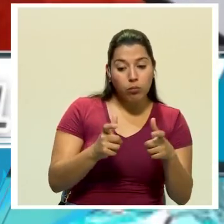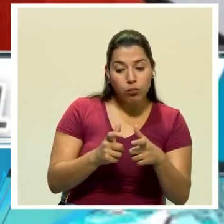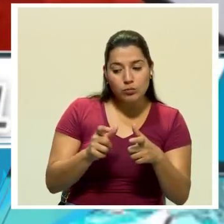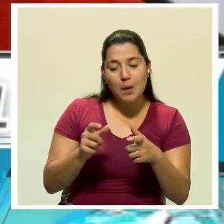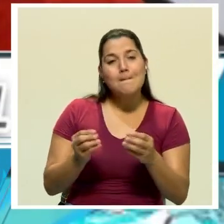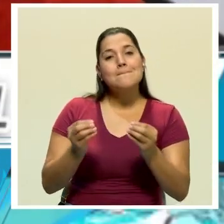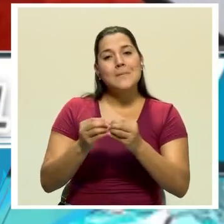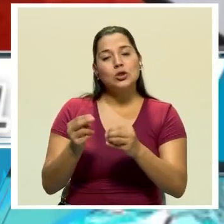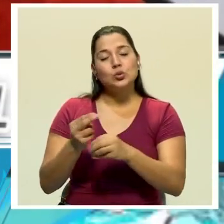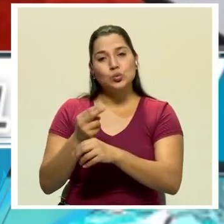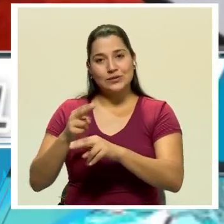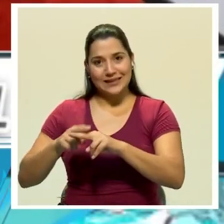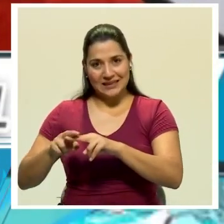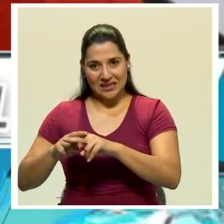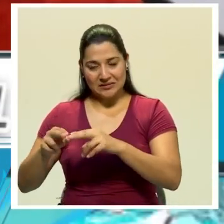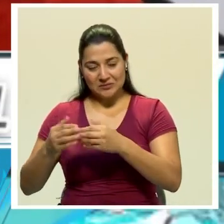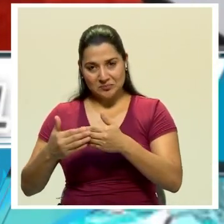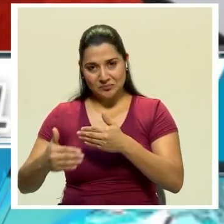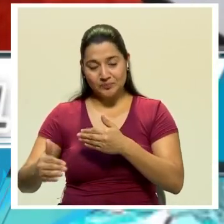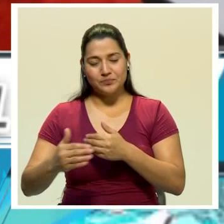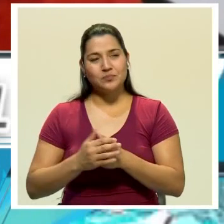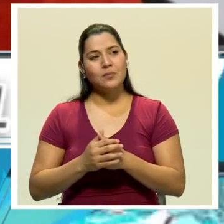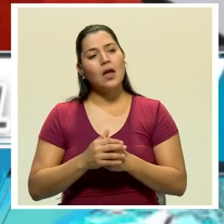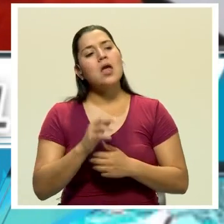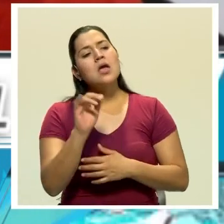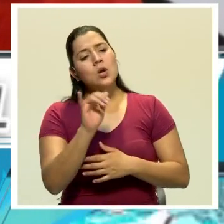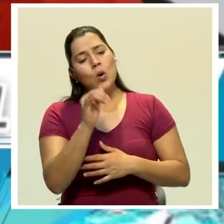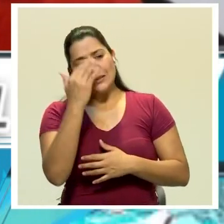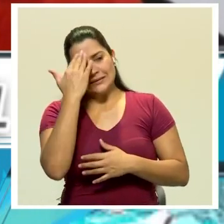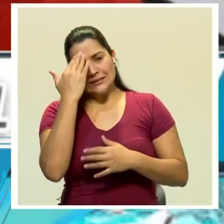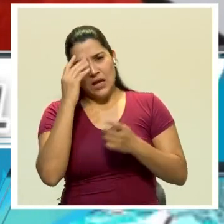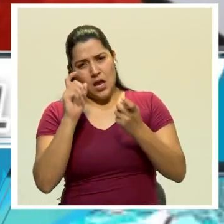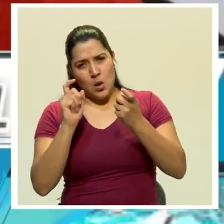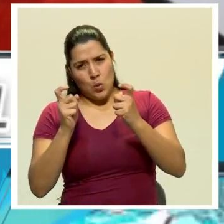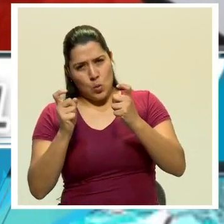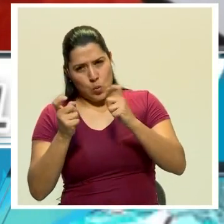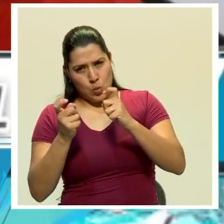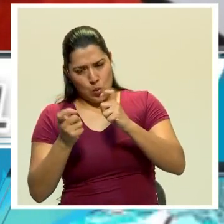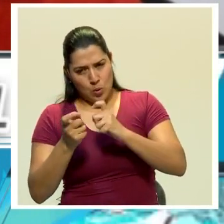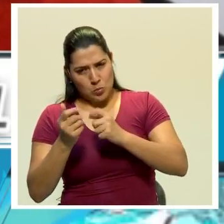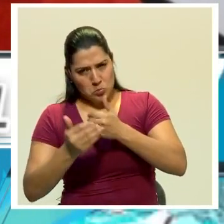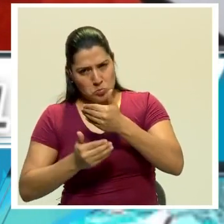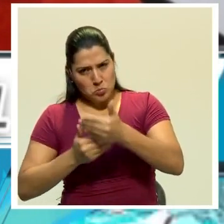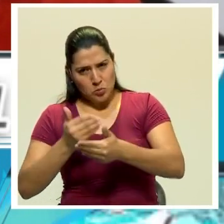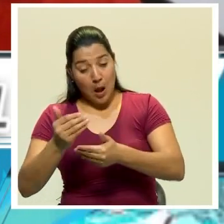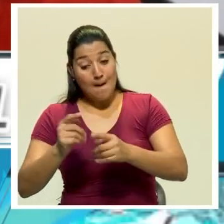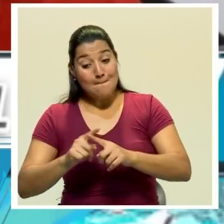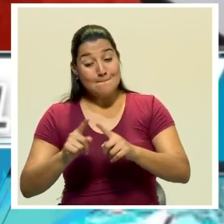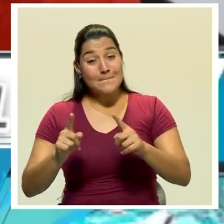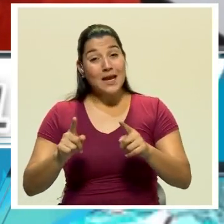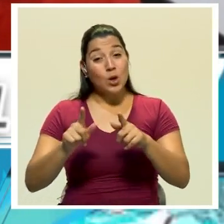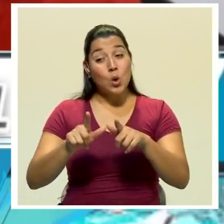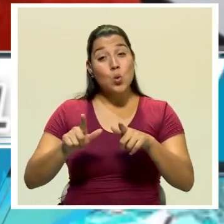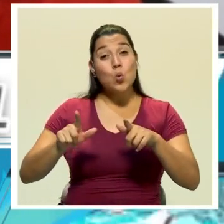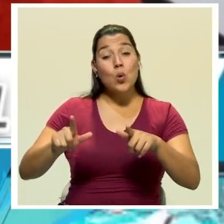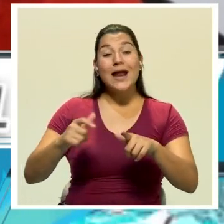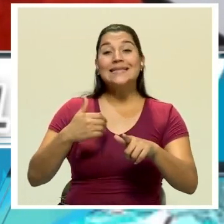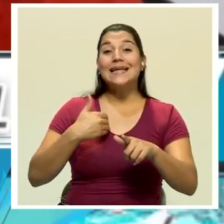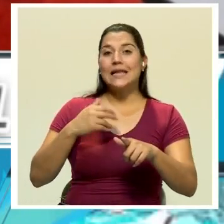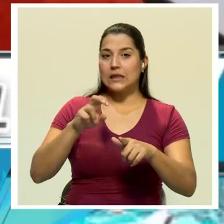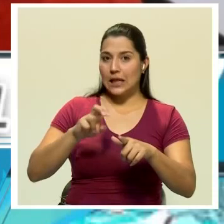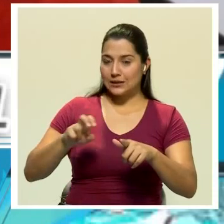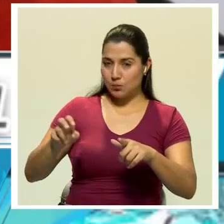Doña Elizabeth, igual, aunque sea paulatino, en lugares en donde hay transporte público de